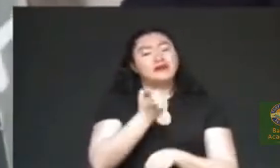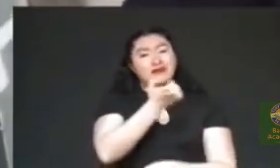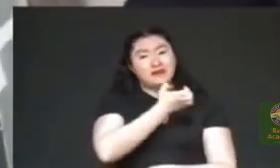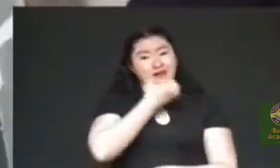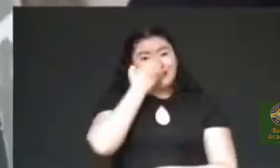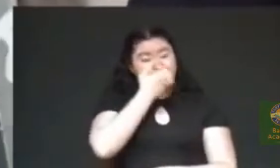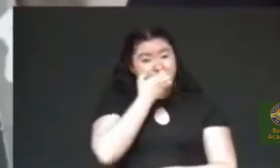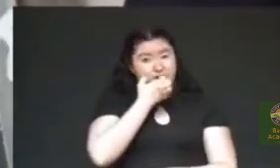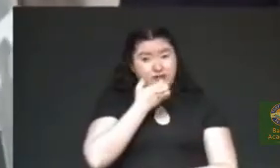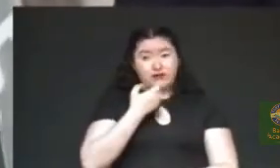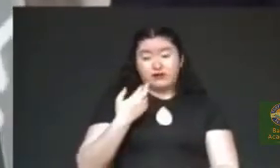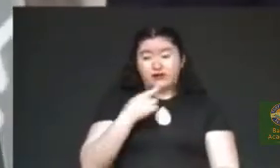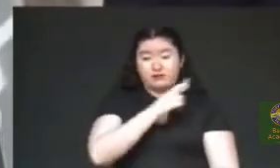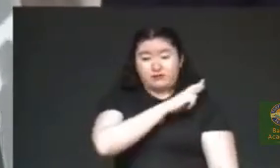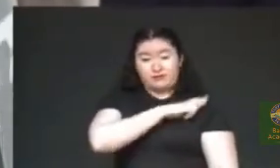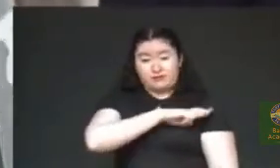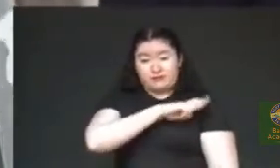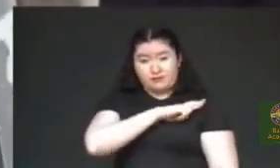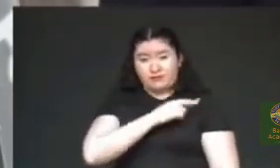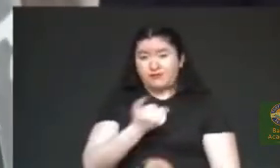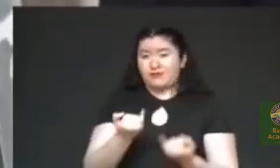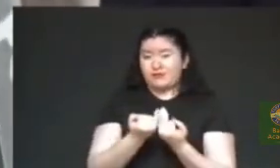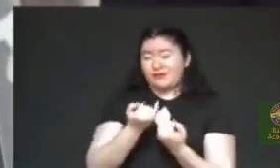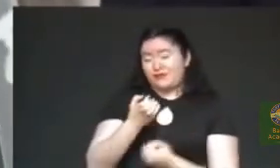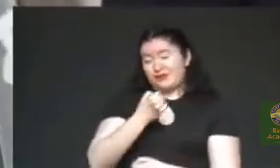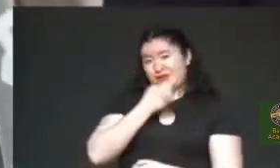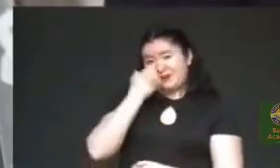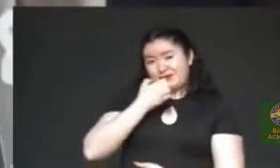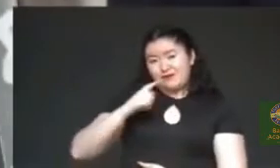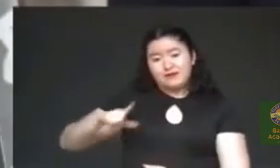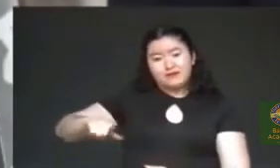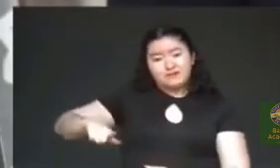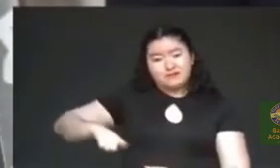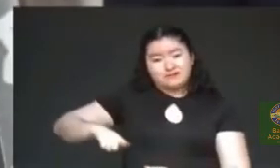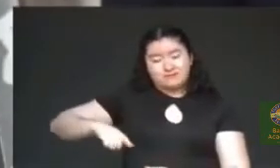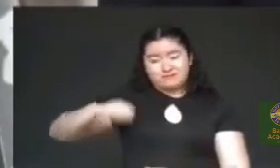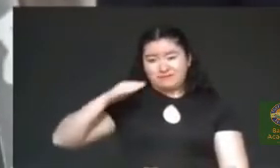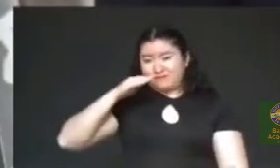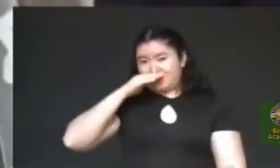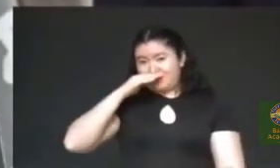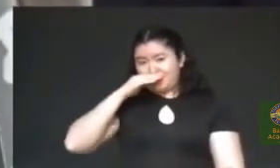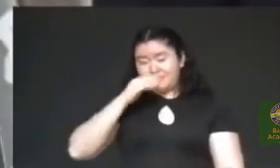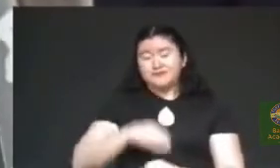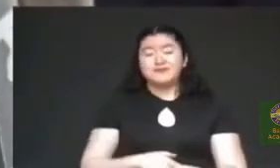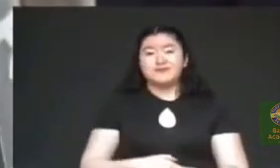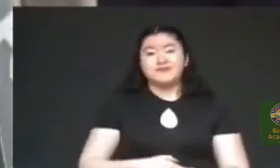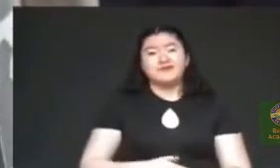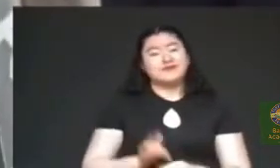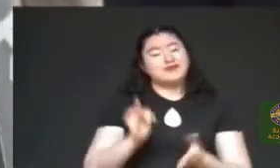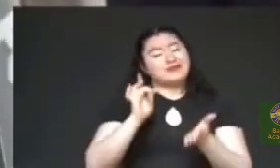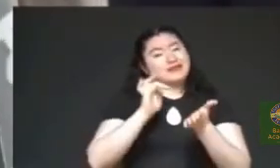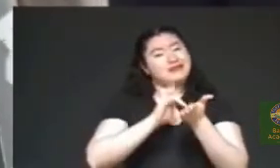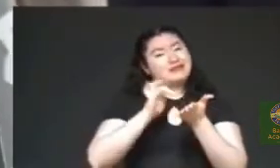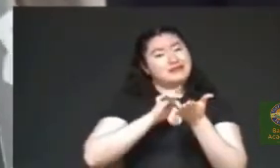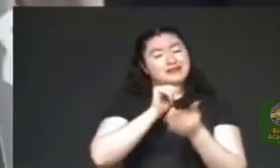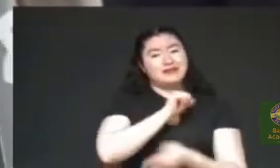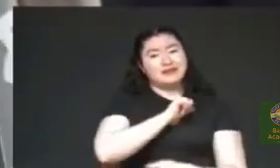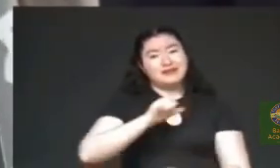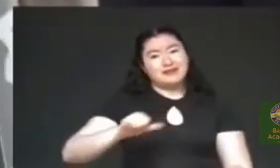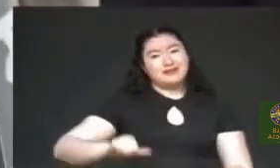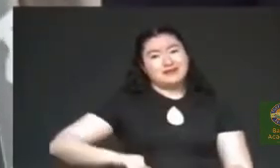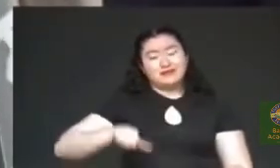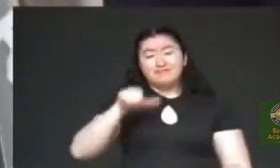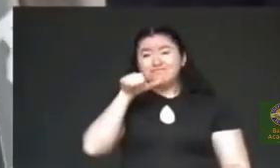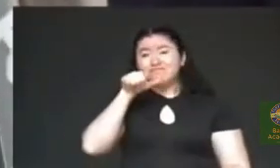particularmente para la educación básica de la Escuela Pública de la Ciudad de México. Así que agradecemos a las 16 alcaldías que han